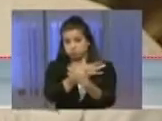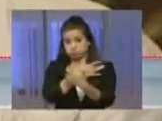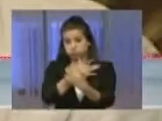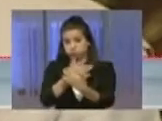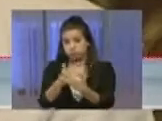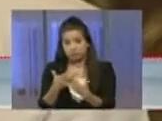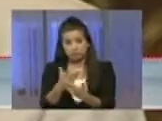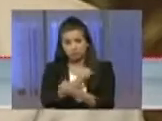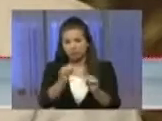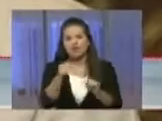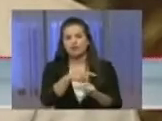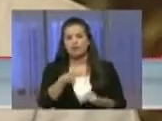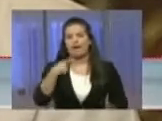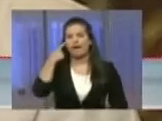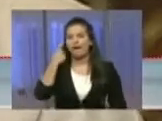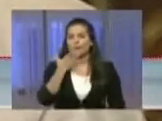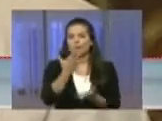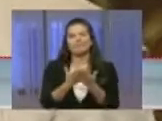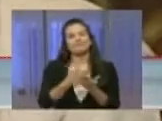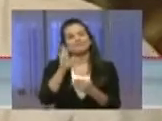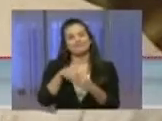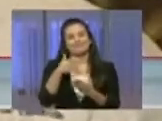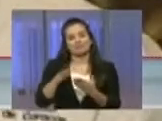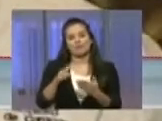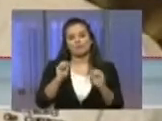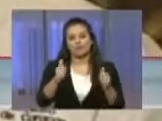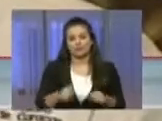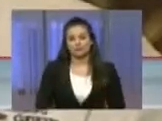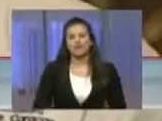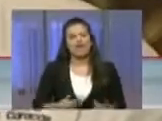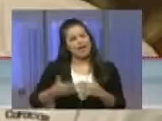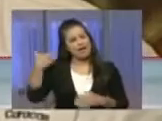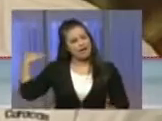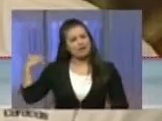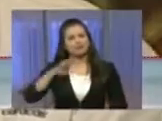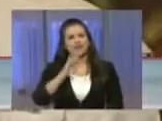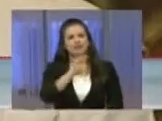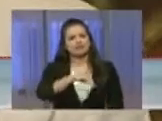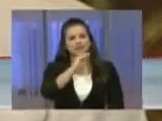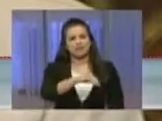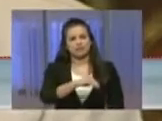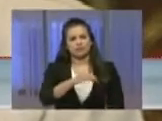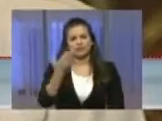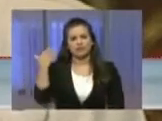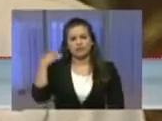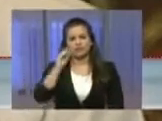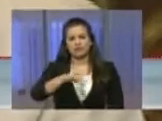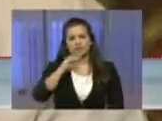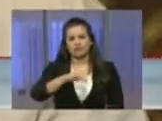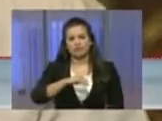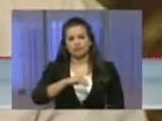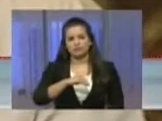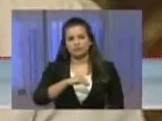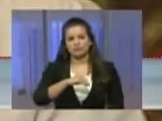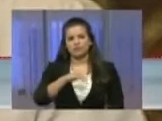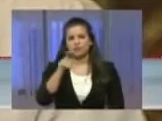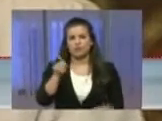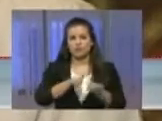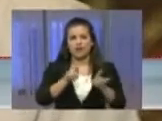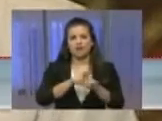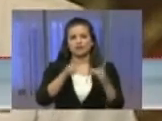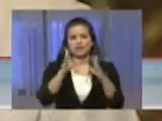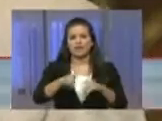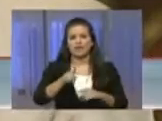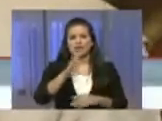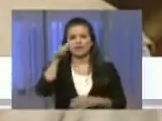referendum hace bastante tiempo les dijimos que no iba a dar tiempo para convocar un referendo